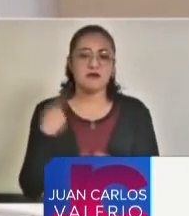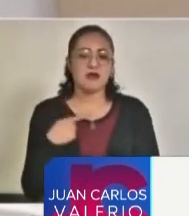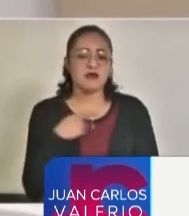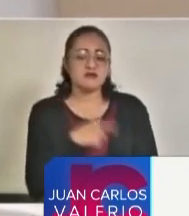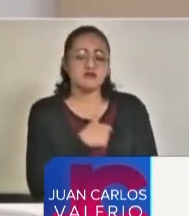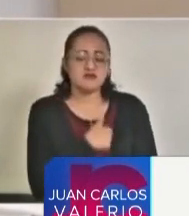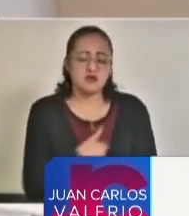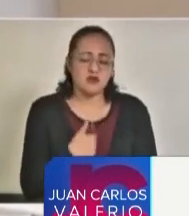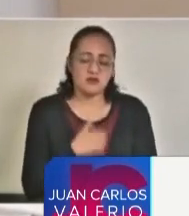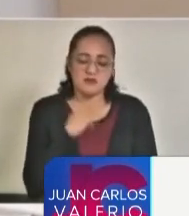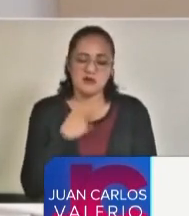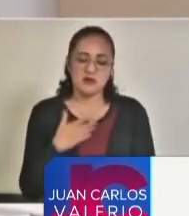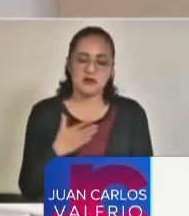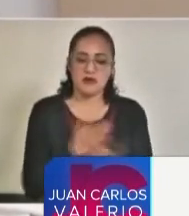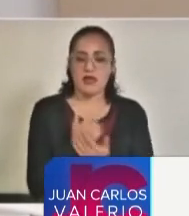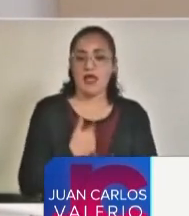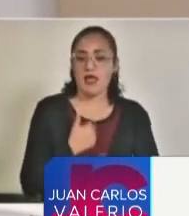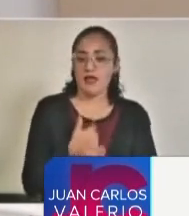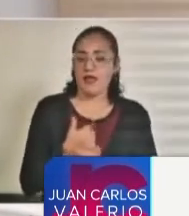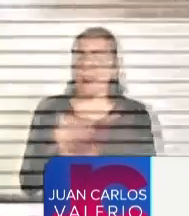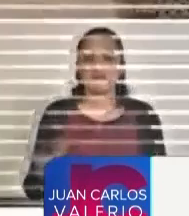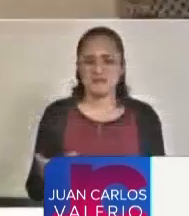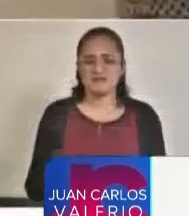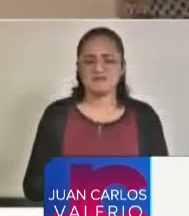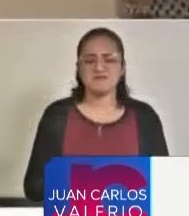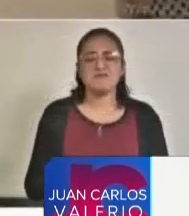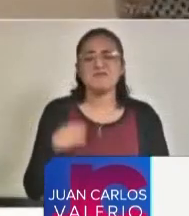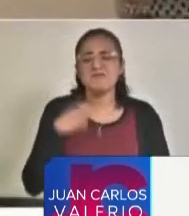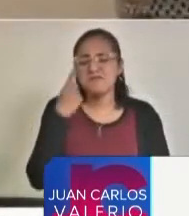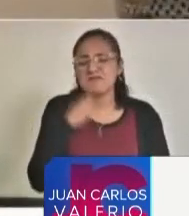raja política de este momento.